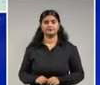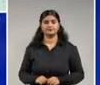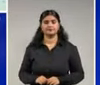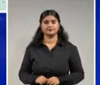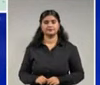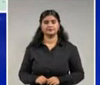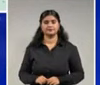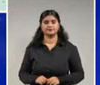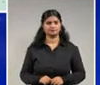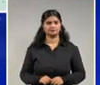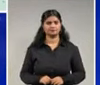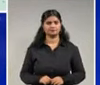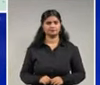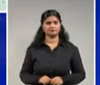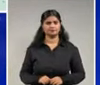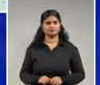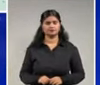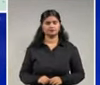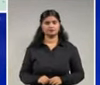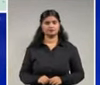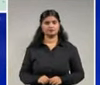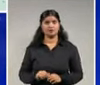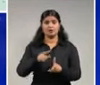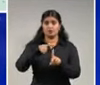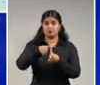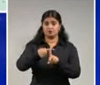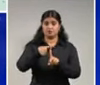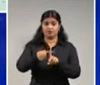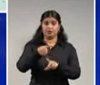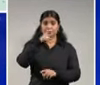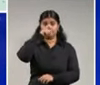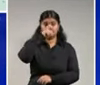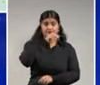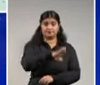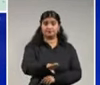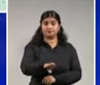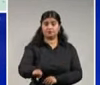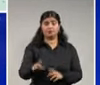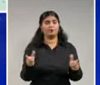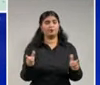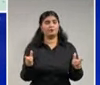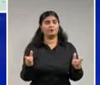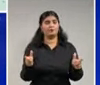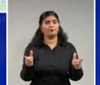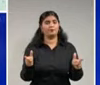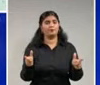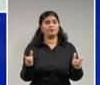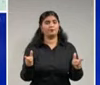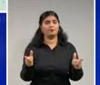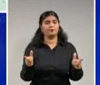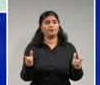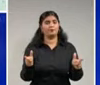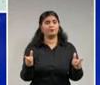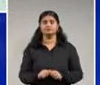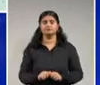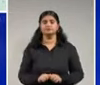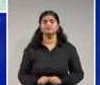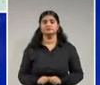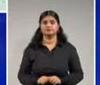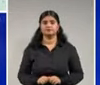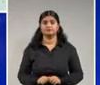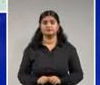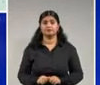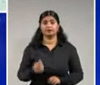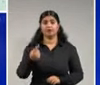realizando. Indiscutiblemente una reducción sistemática de la incidencia de casos pediátricos que podemos verla